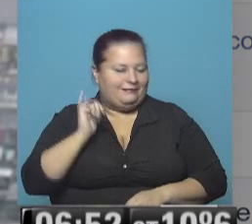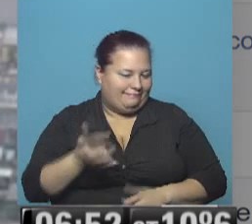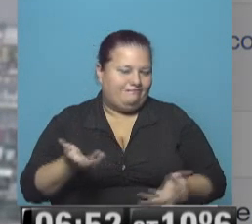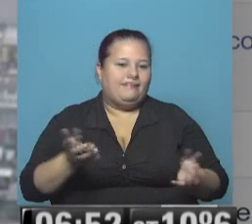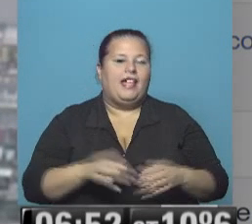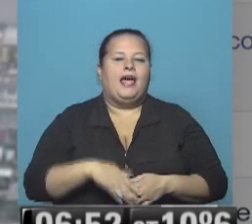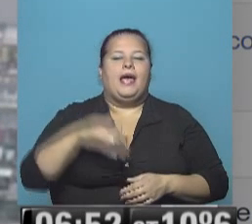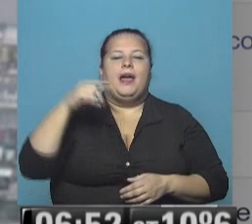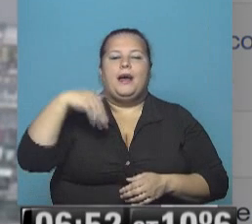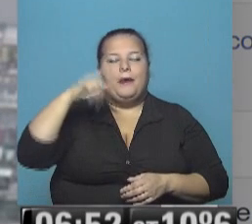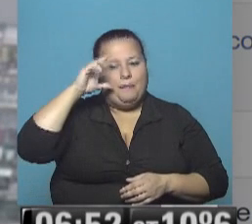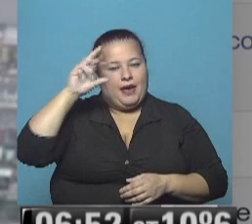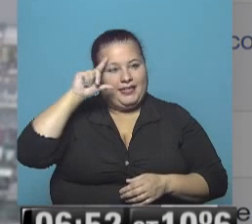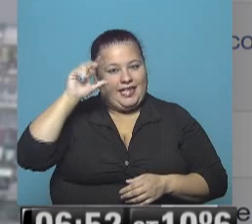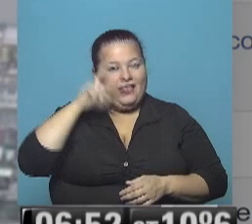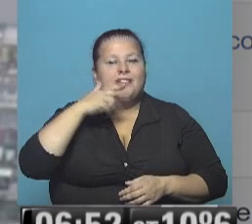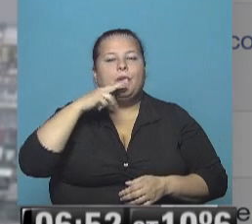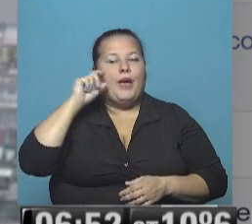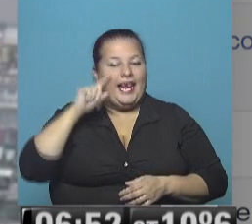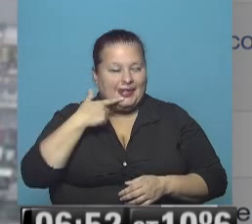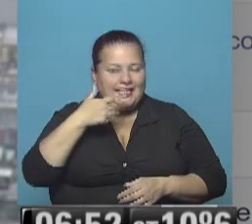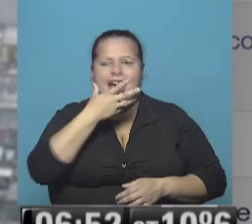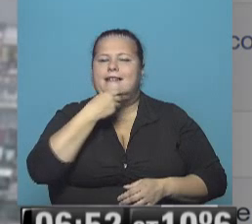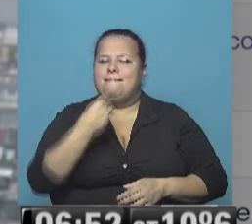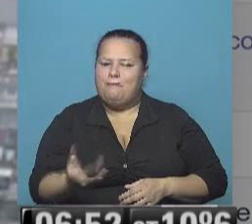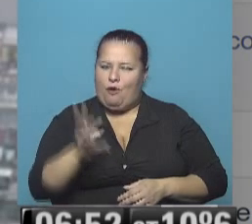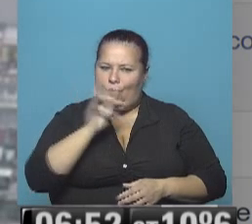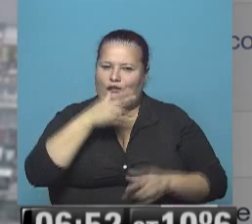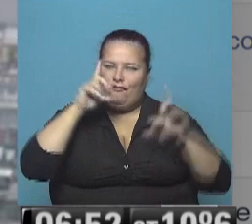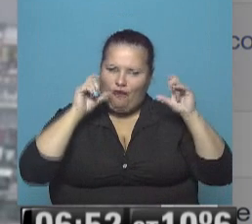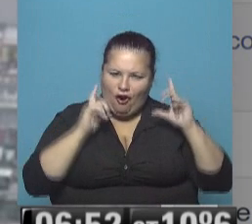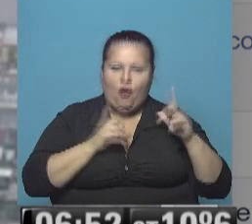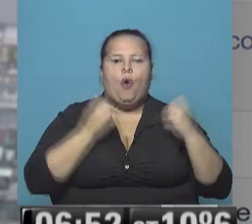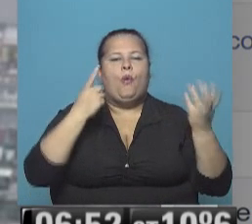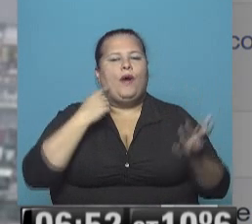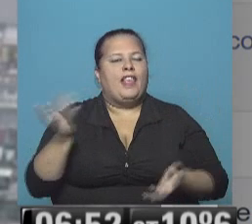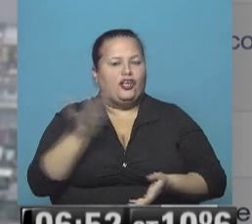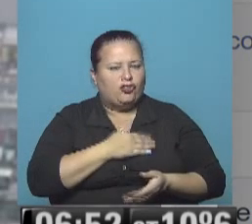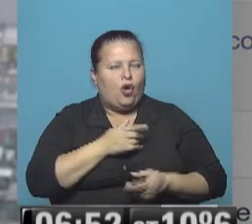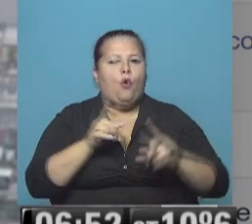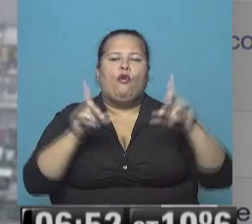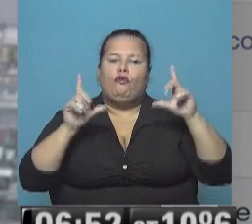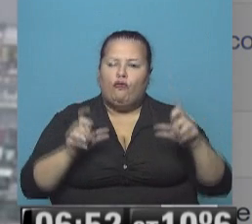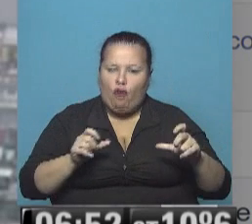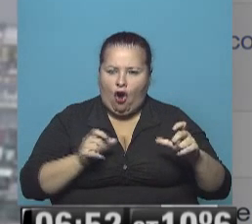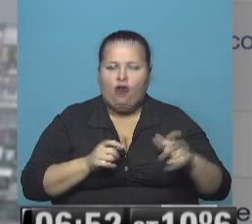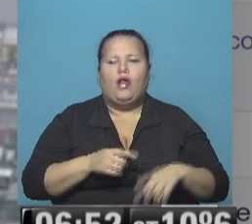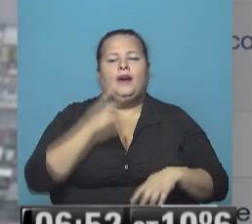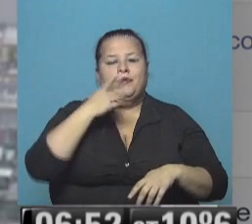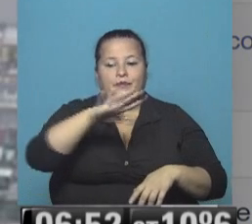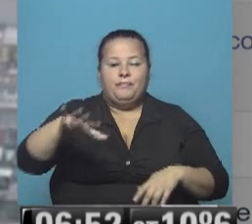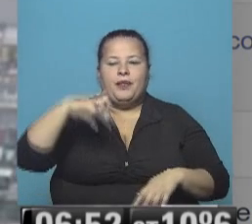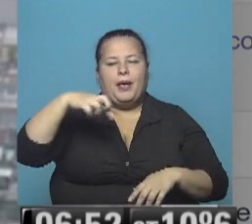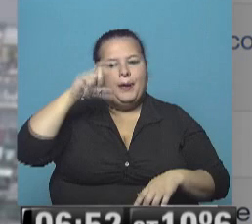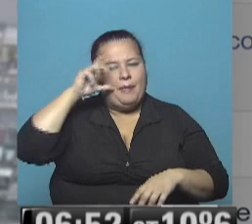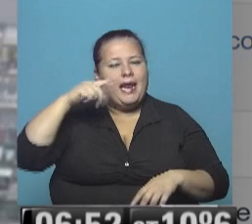pasa mercedes babys mira qué bella es ella en su foto de perfil dice buen día a todos sacar les dejo una foto como se ve